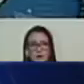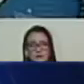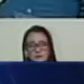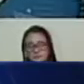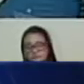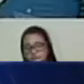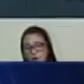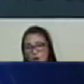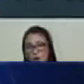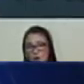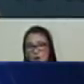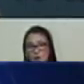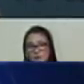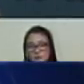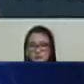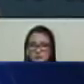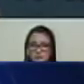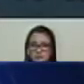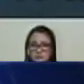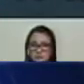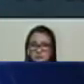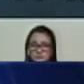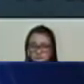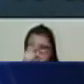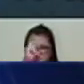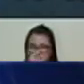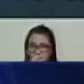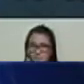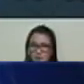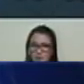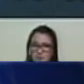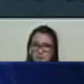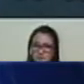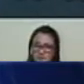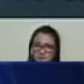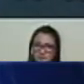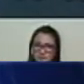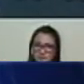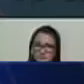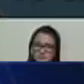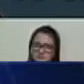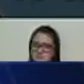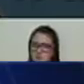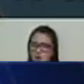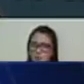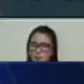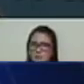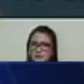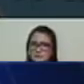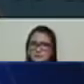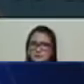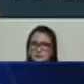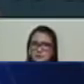Hablando de participación, tuvimos una participación que se acercó al 50%, 48% de